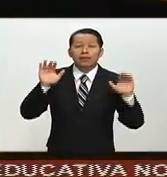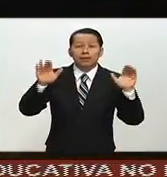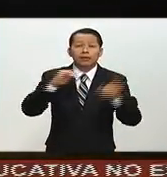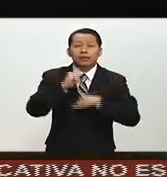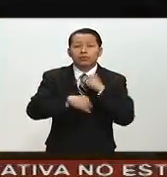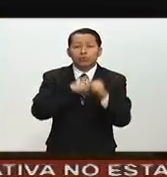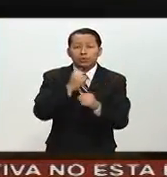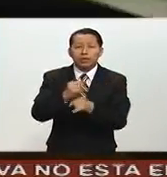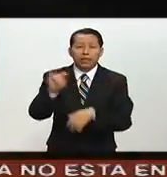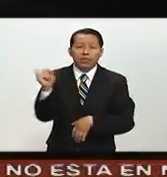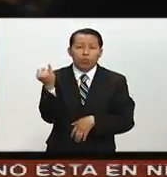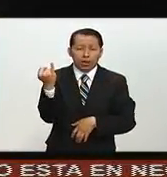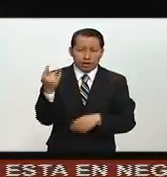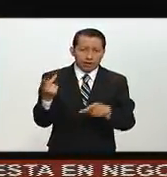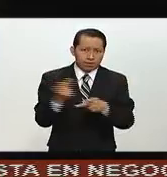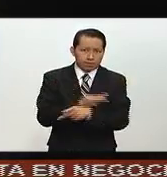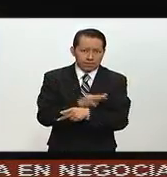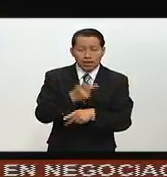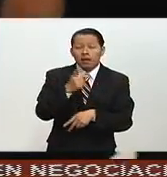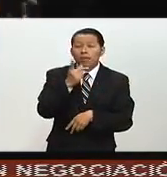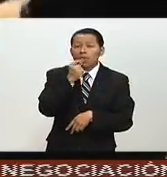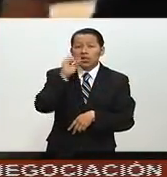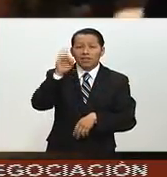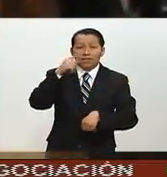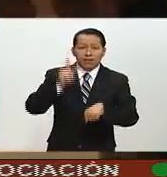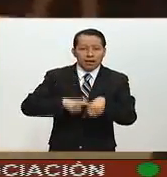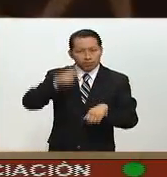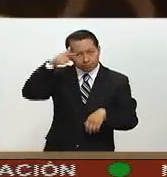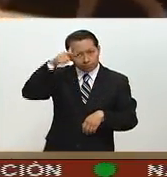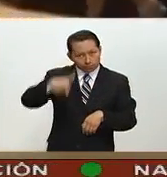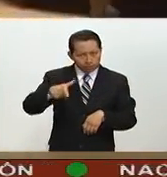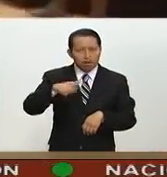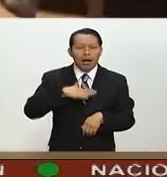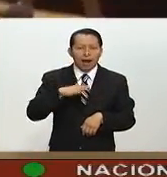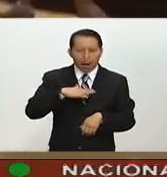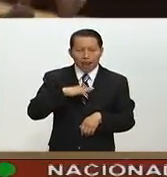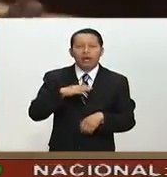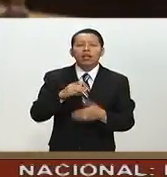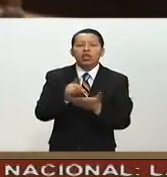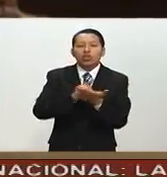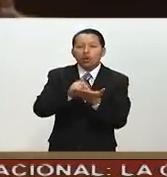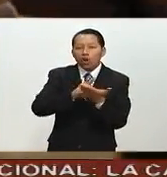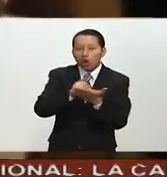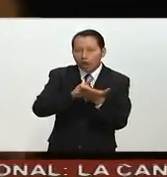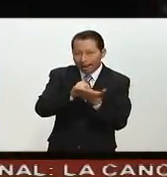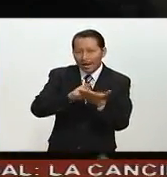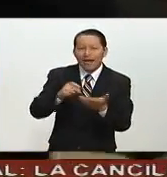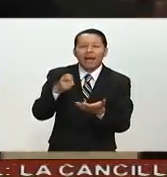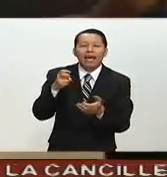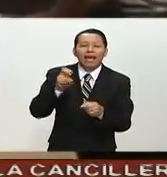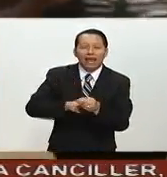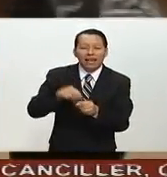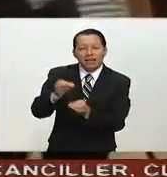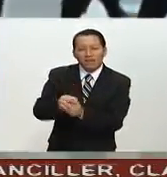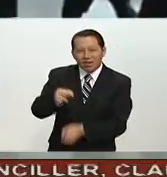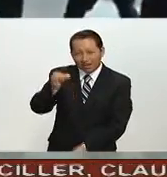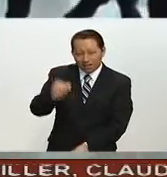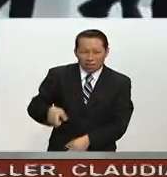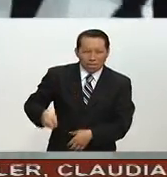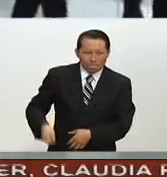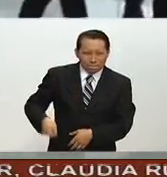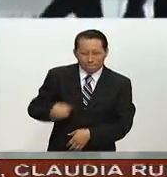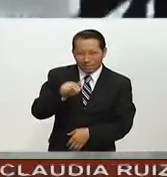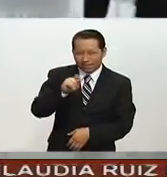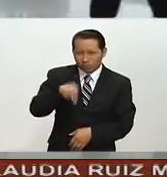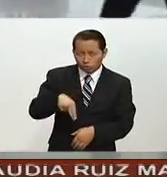de Tijuana, elementos de la Policía Federal localizaron droga sintética oculta en bastones ortopédicos. Los hechos ocurrieron al realizar tareas